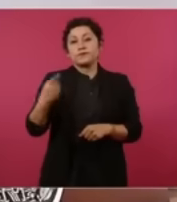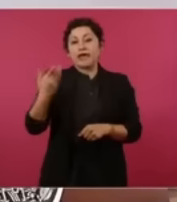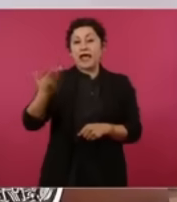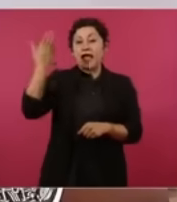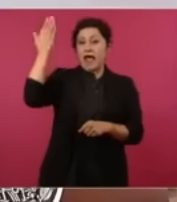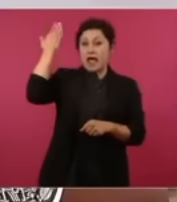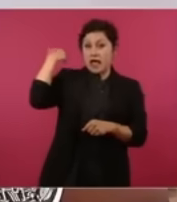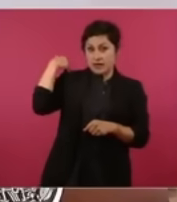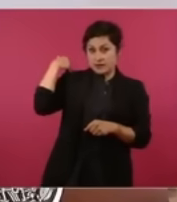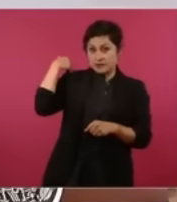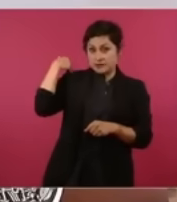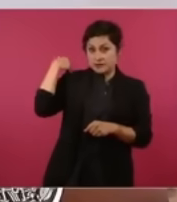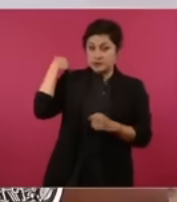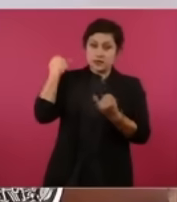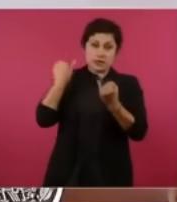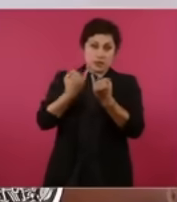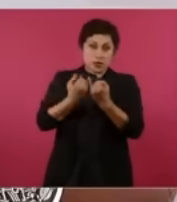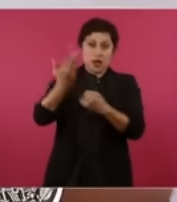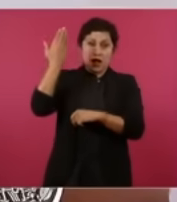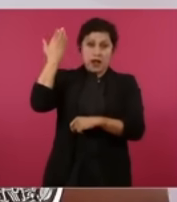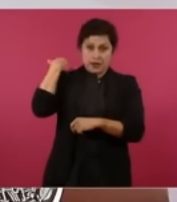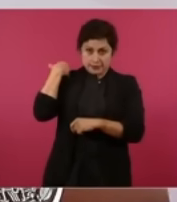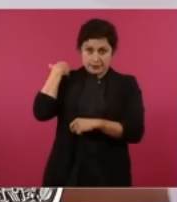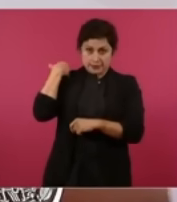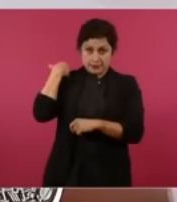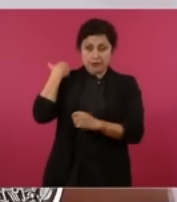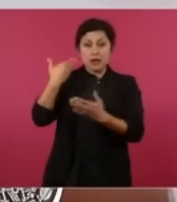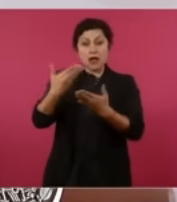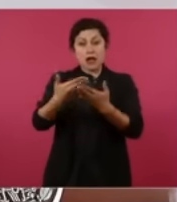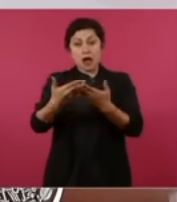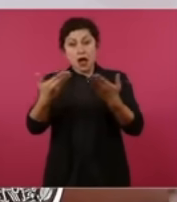ahora, como ahora.